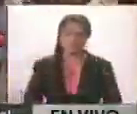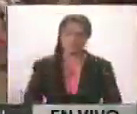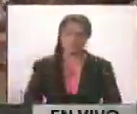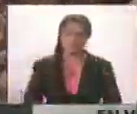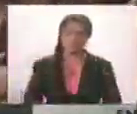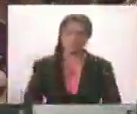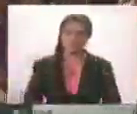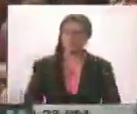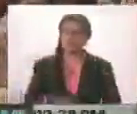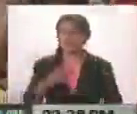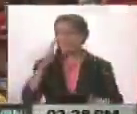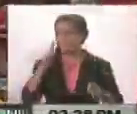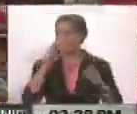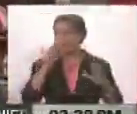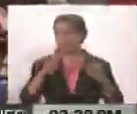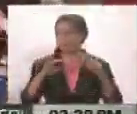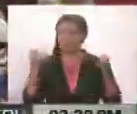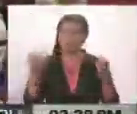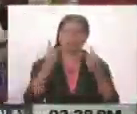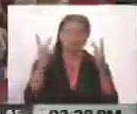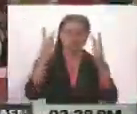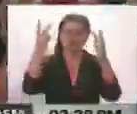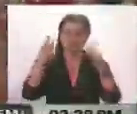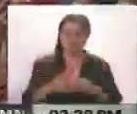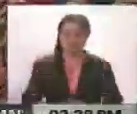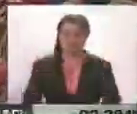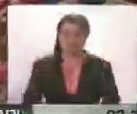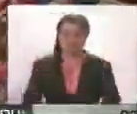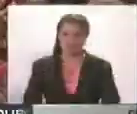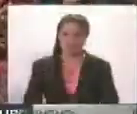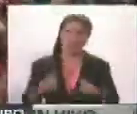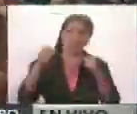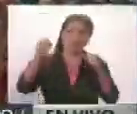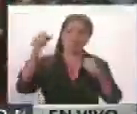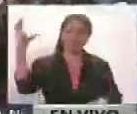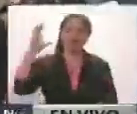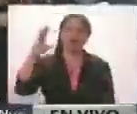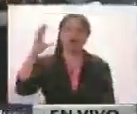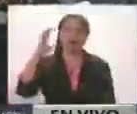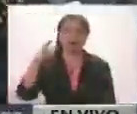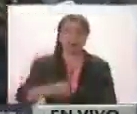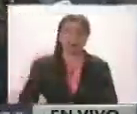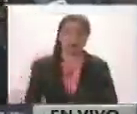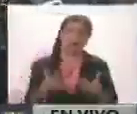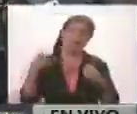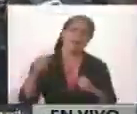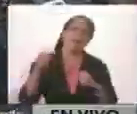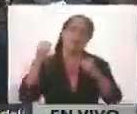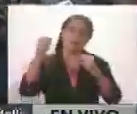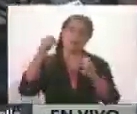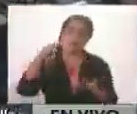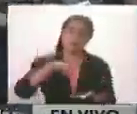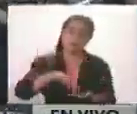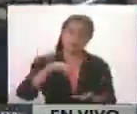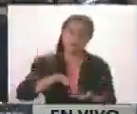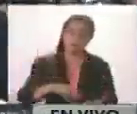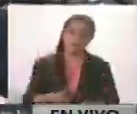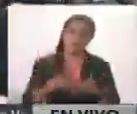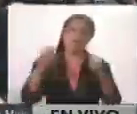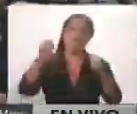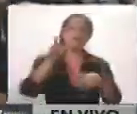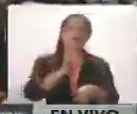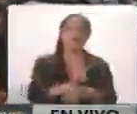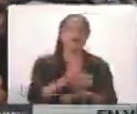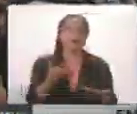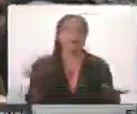¡Hasta la victoria siempre, compatriota! ¡Que viva Caracas! ¡Que viva Miranda! ¡Que viva